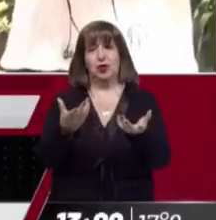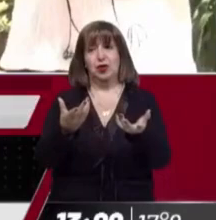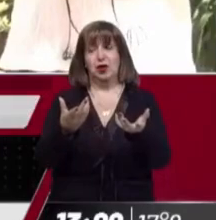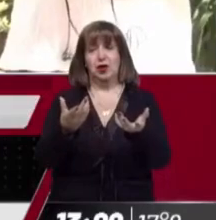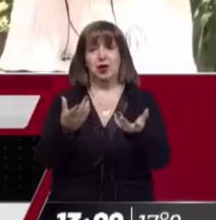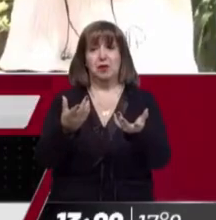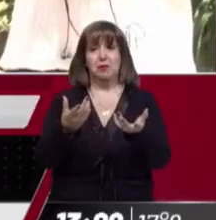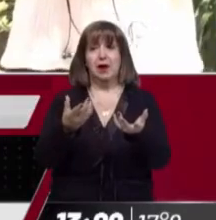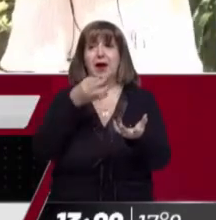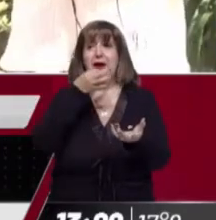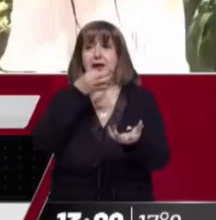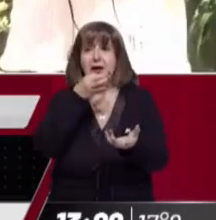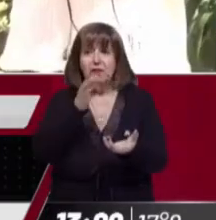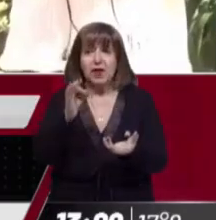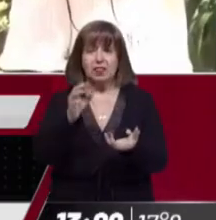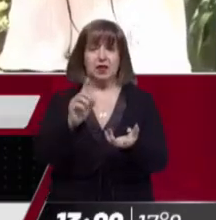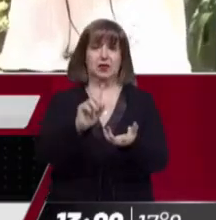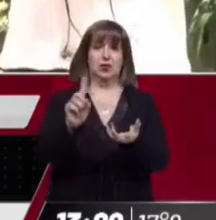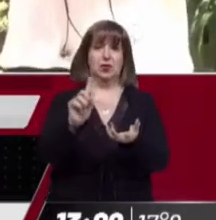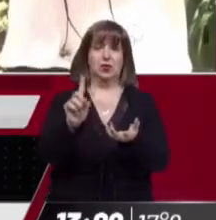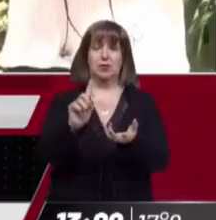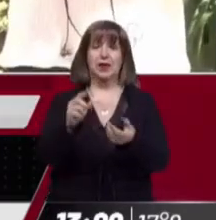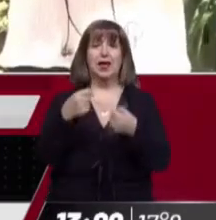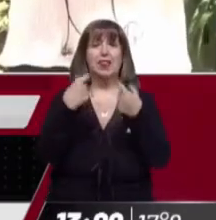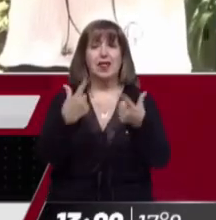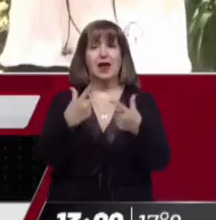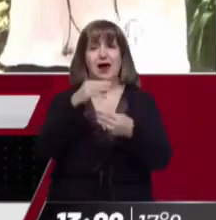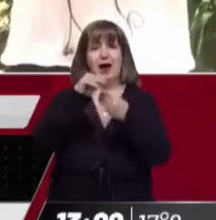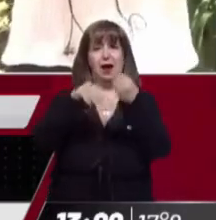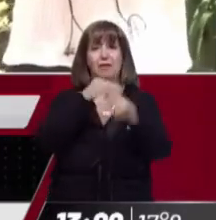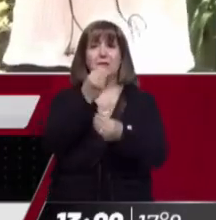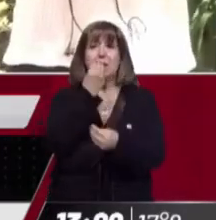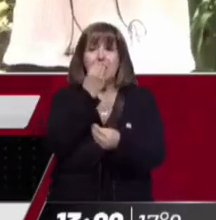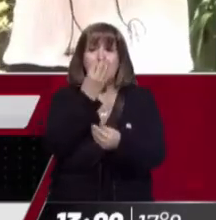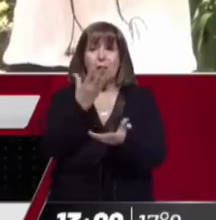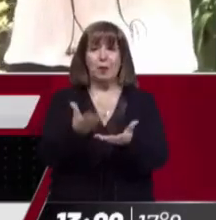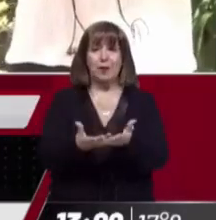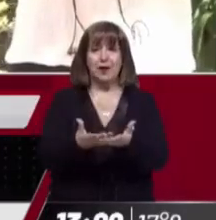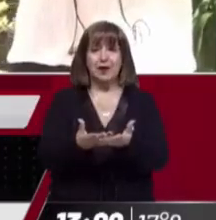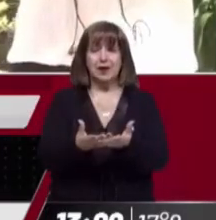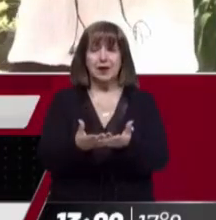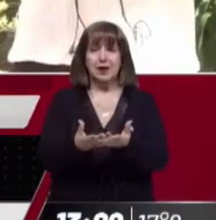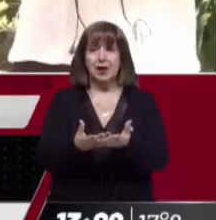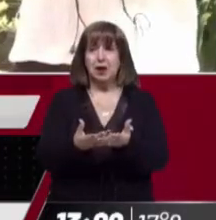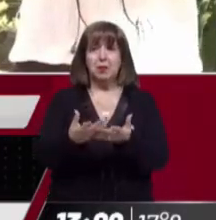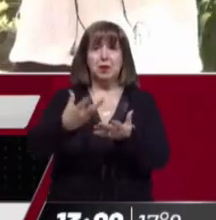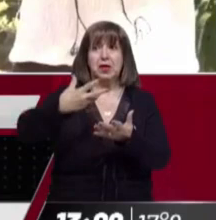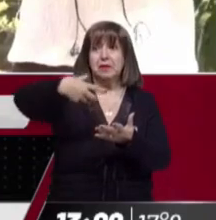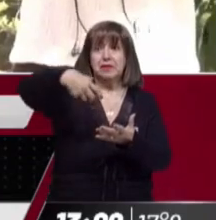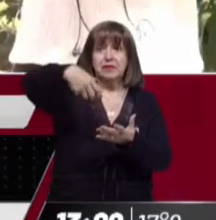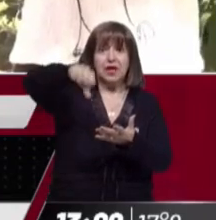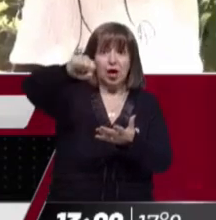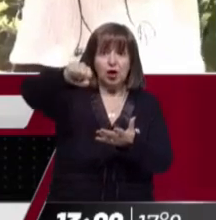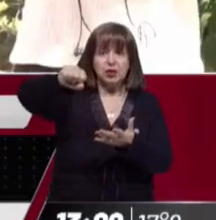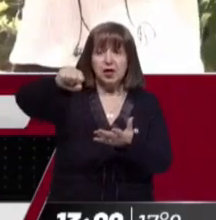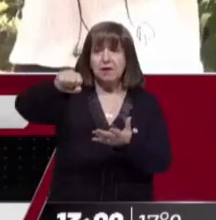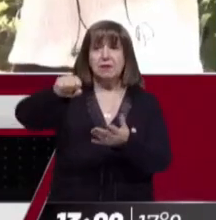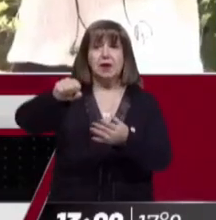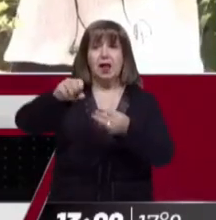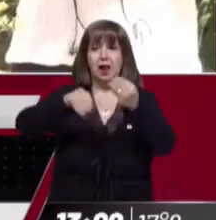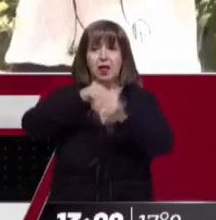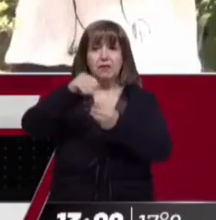que no pase esto que está pasando No que los alimentos no lleguen a quienes verdaderamente lo